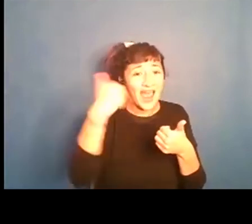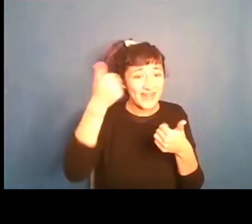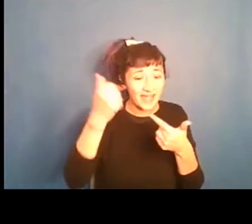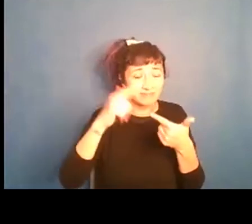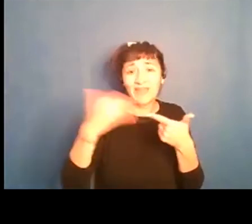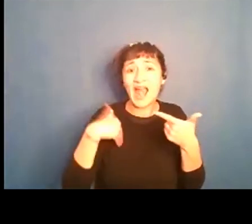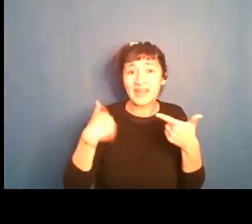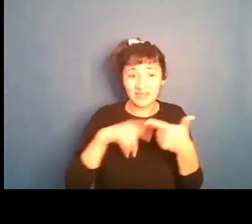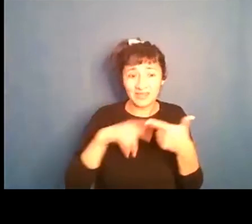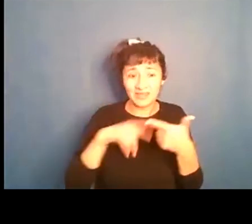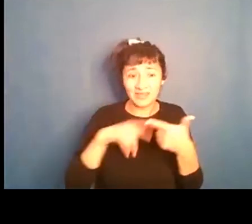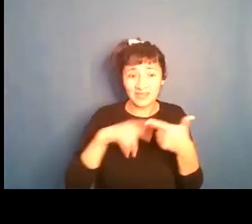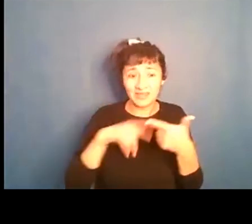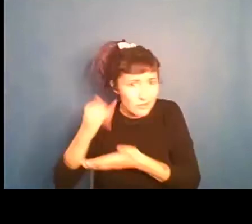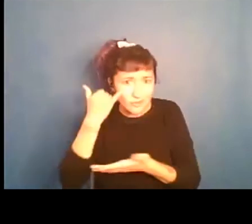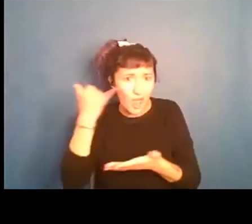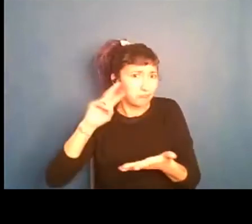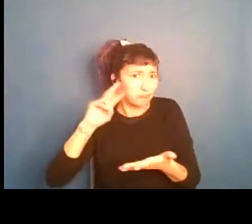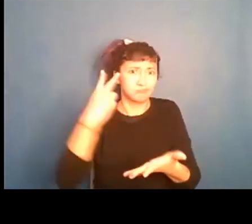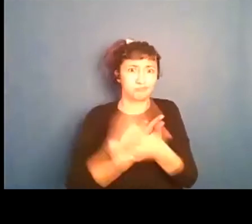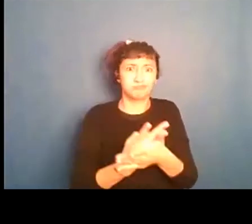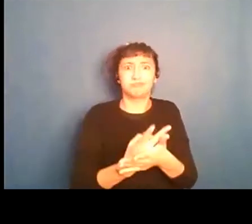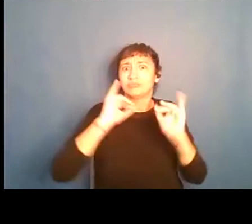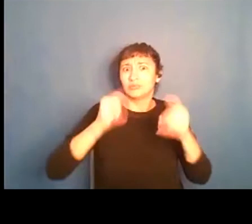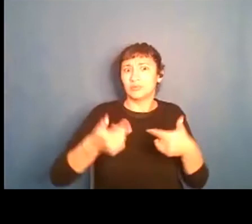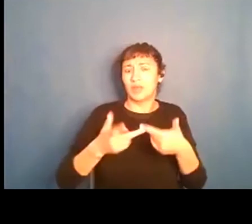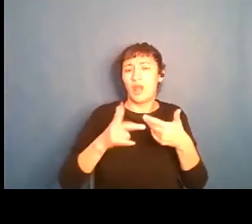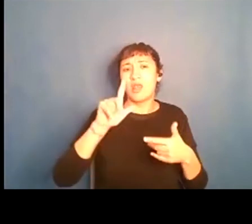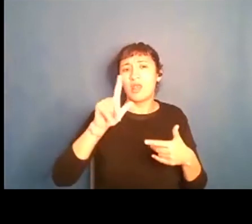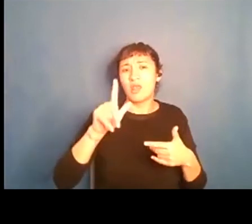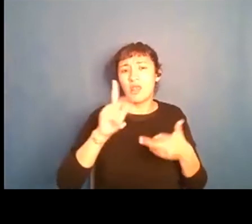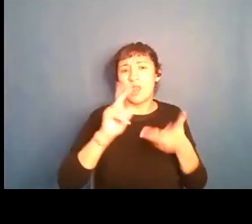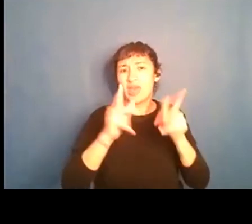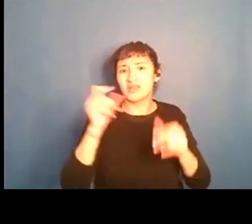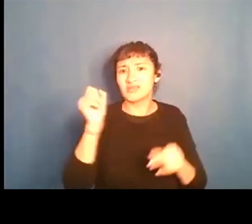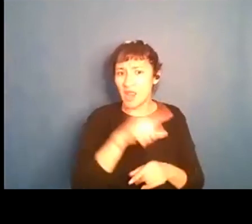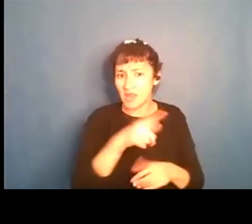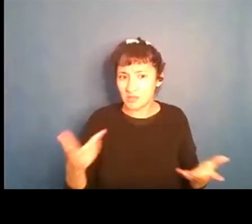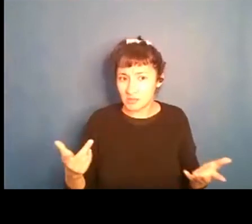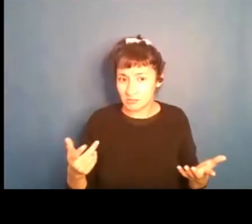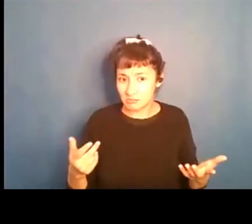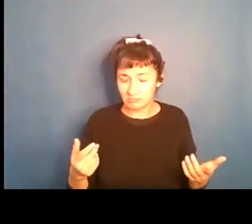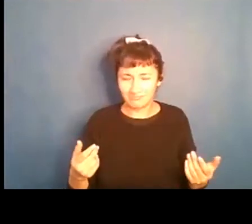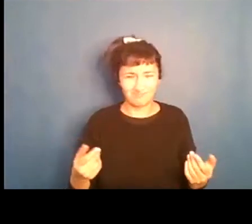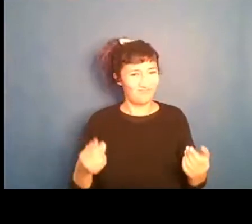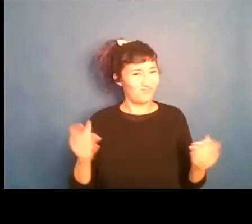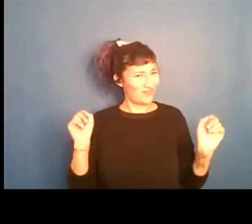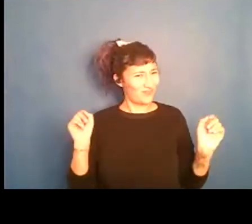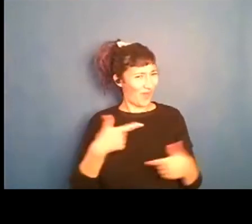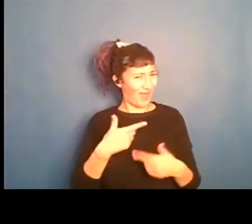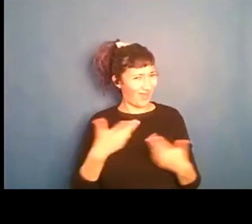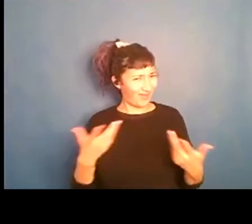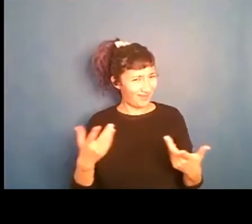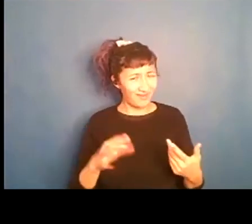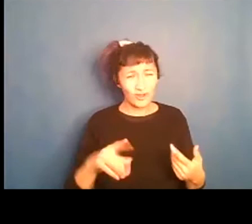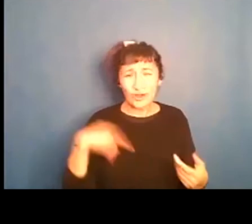y adquirieron su reconocimiento de lengua. Es muy paradójico. Aquí voy con paradójico. Nosotros